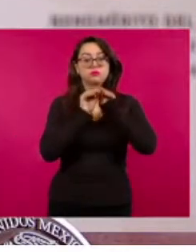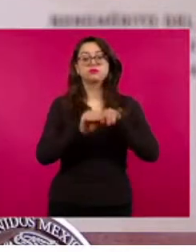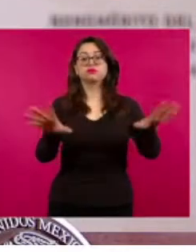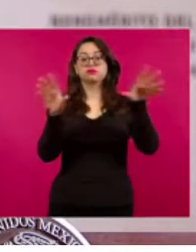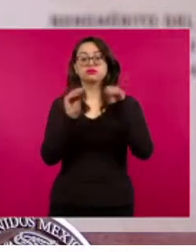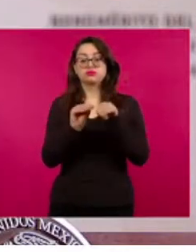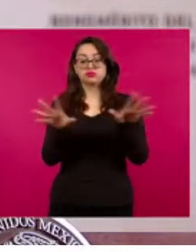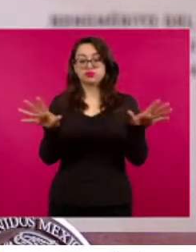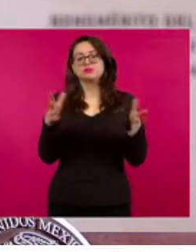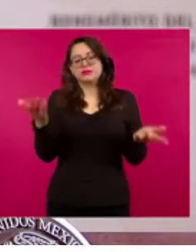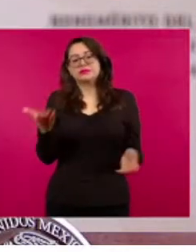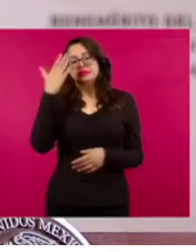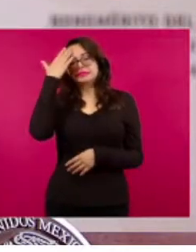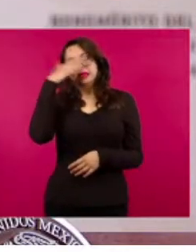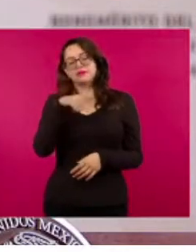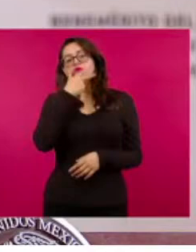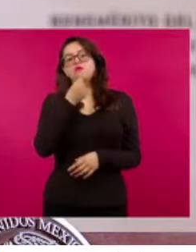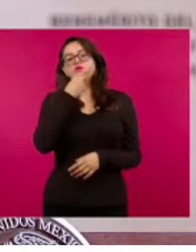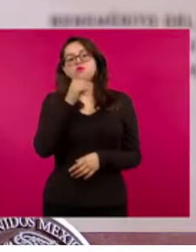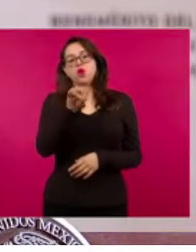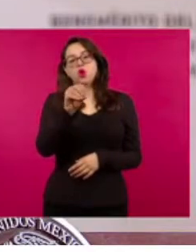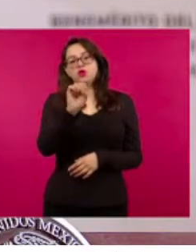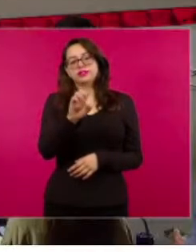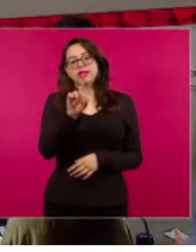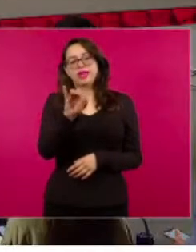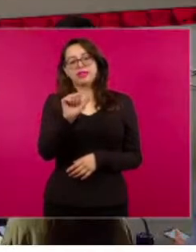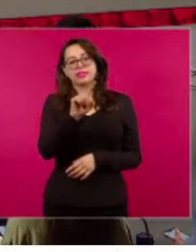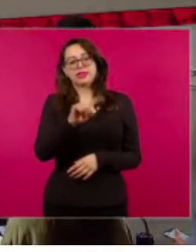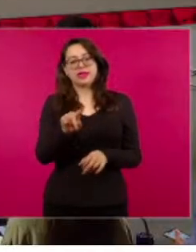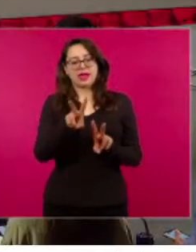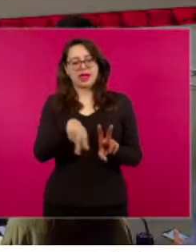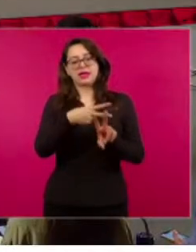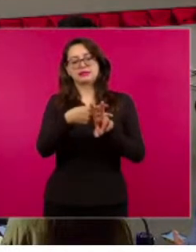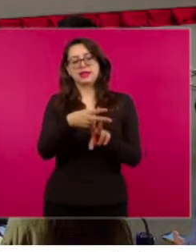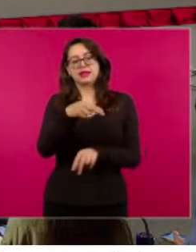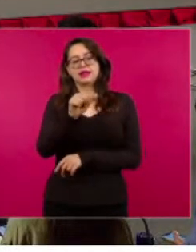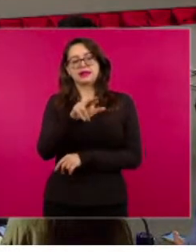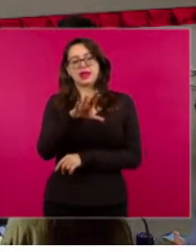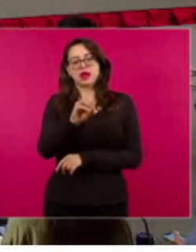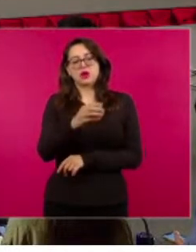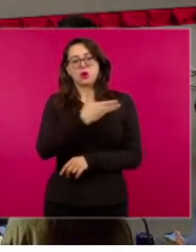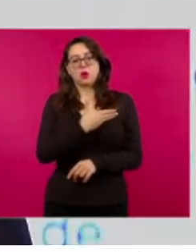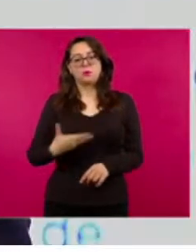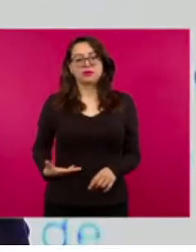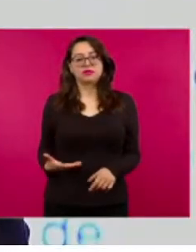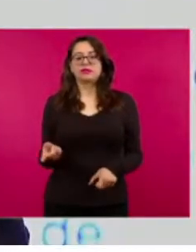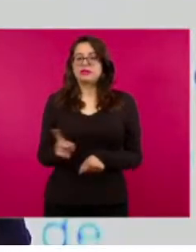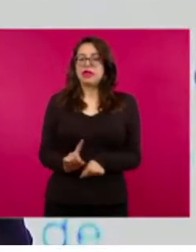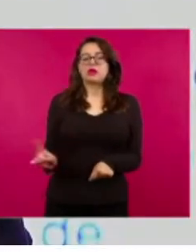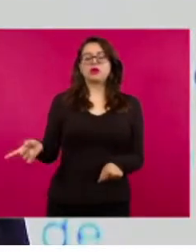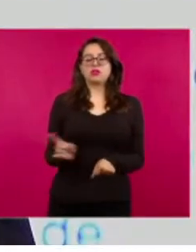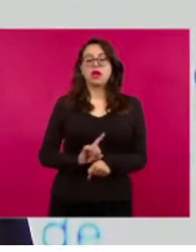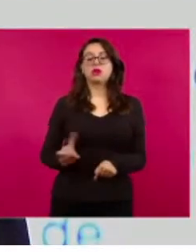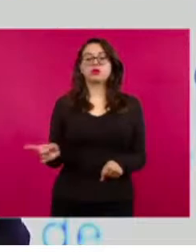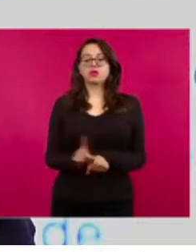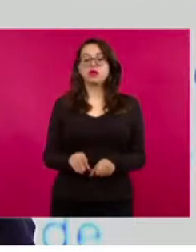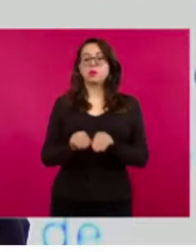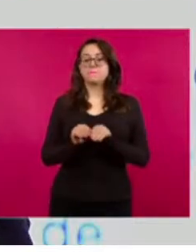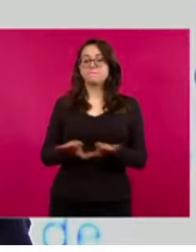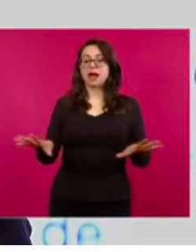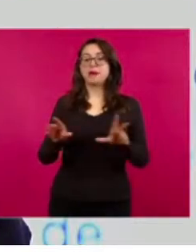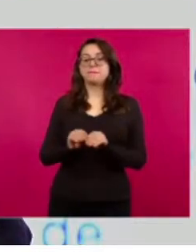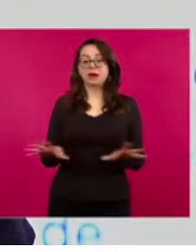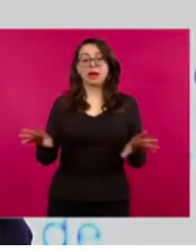la cuenta ya muy conocida de José Díaz, que encabeza el hashtag narcopresidente cada día. La nota de